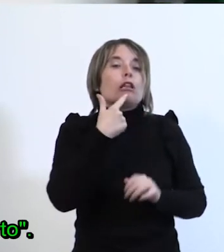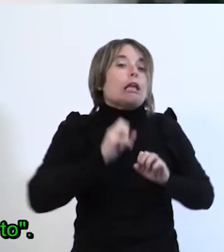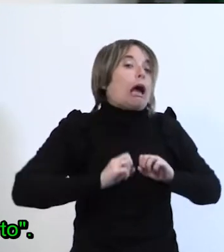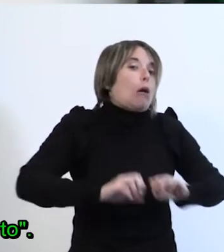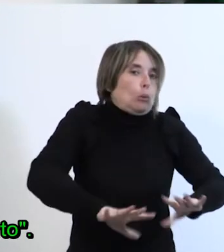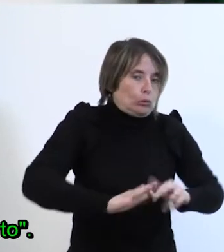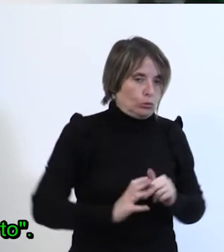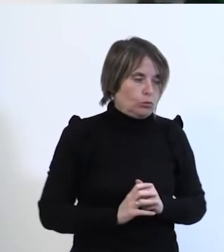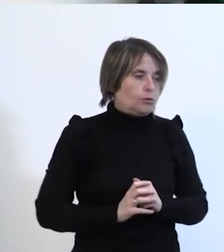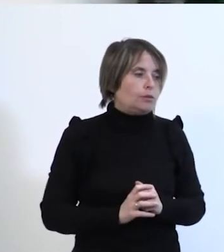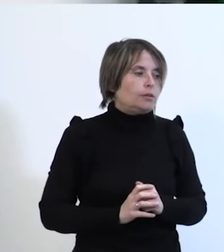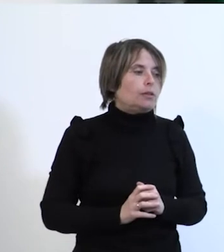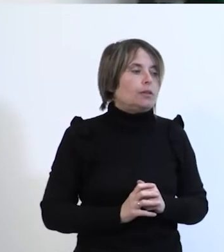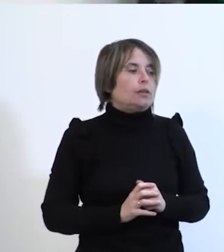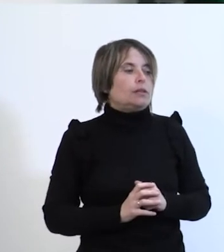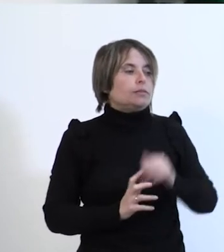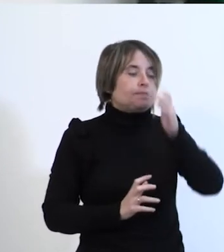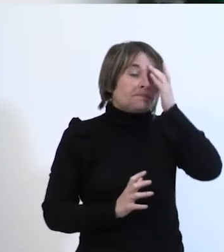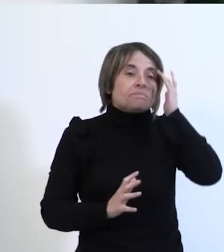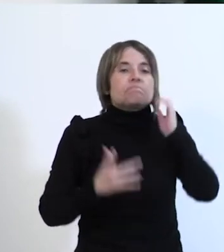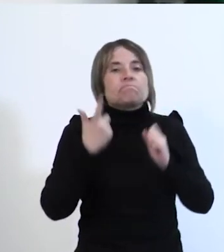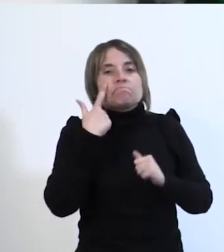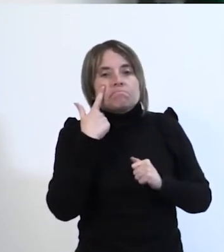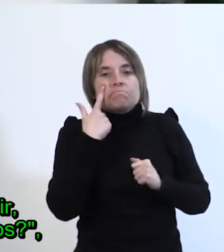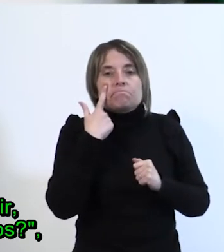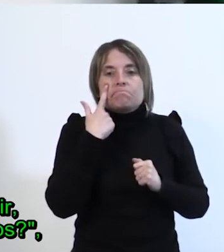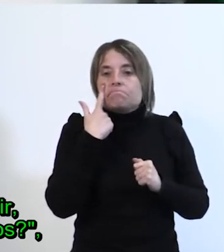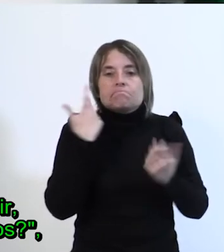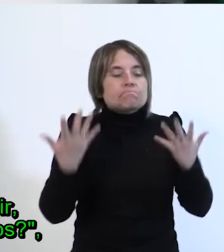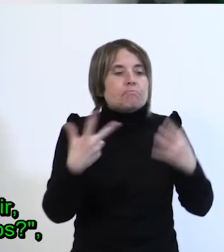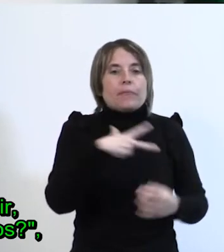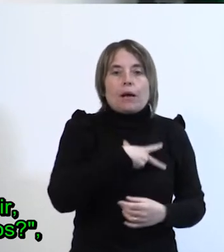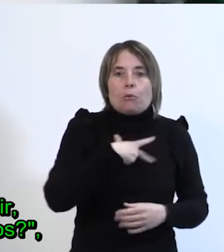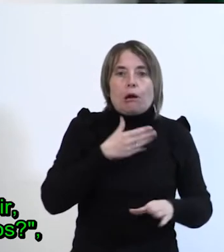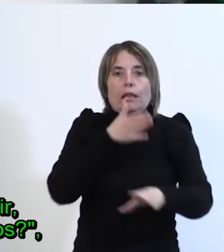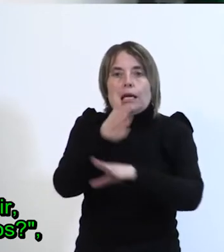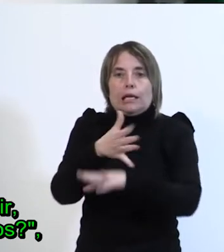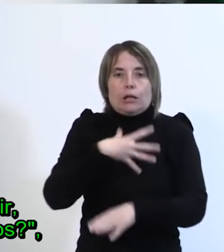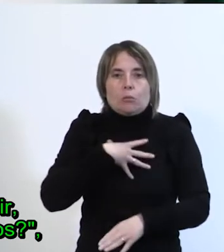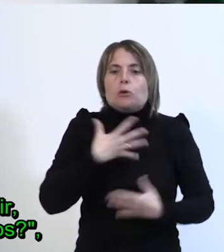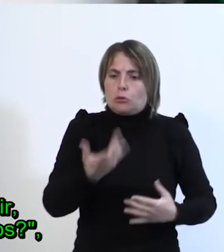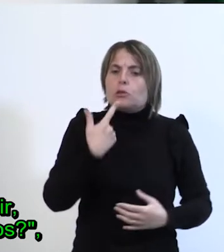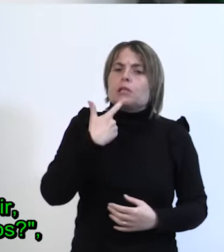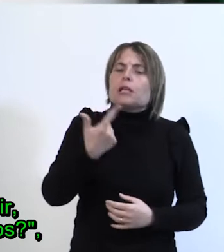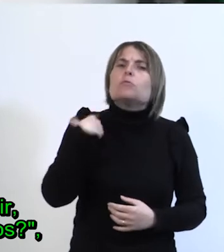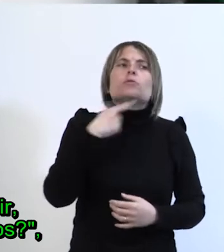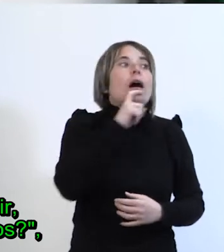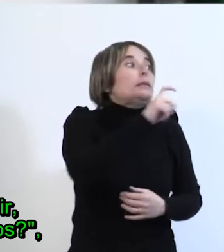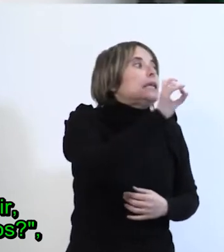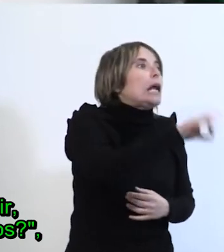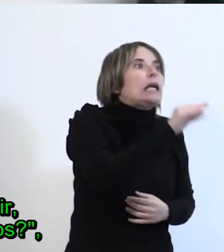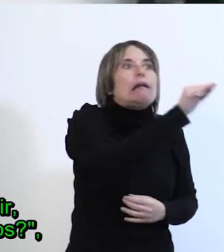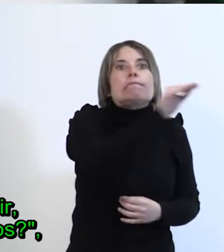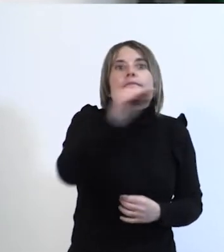que ha tenido un aborto. Y ya da las señales, ¿verdad? Y bueno, no, ninguna abogada podía ir, y no, entonces dijimos: ¿a quién